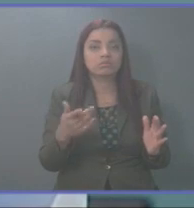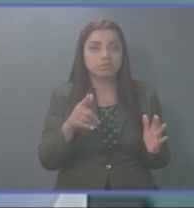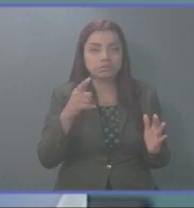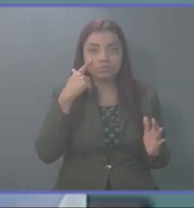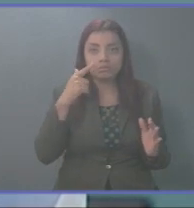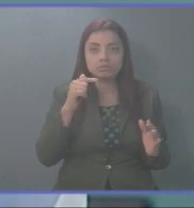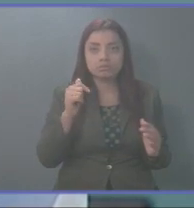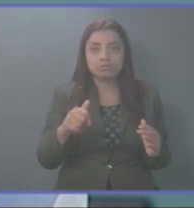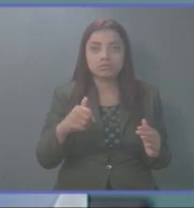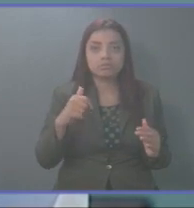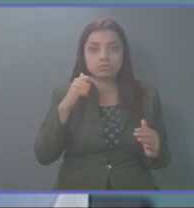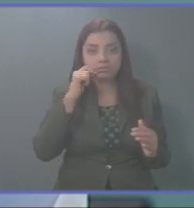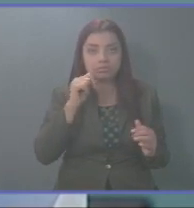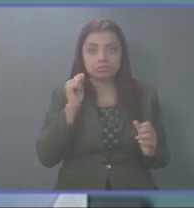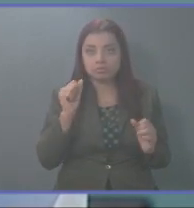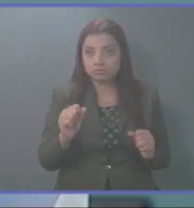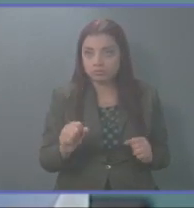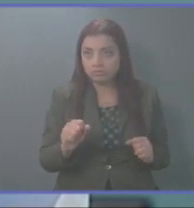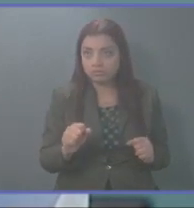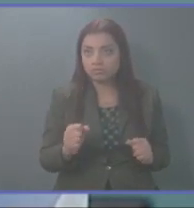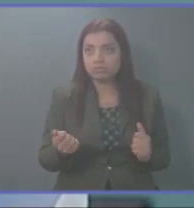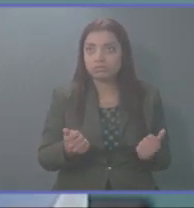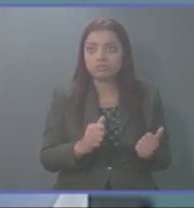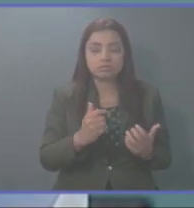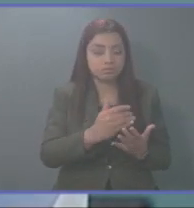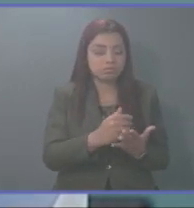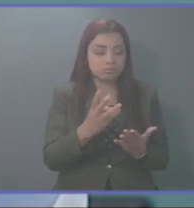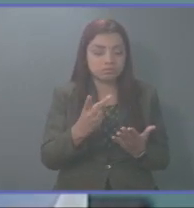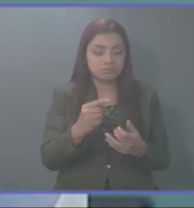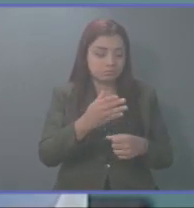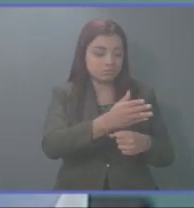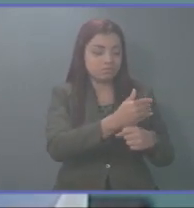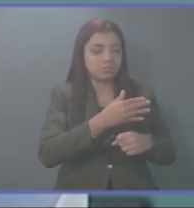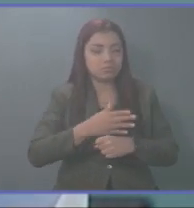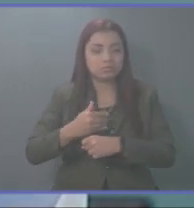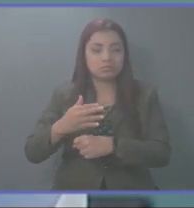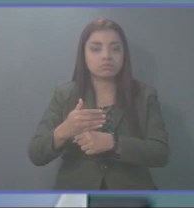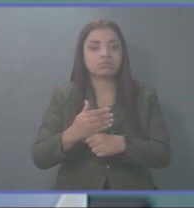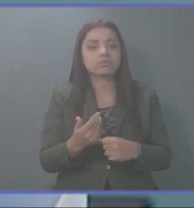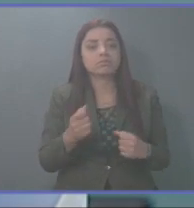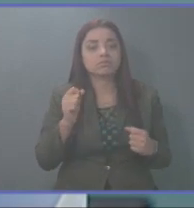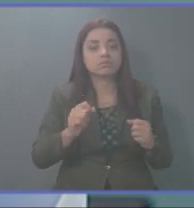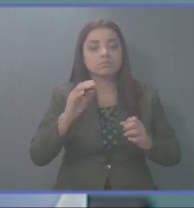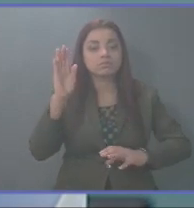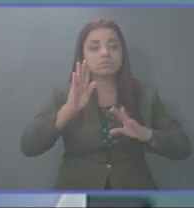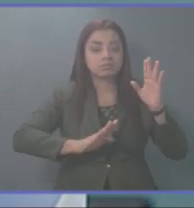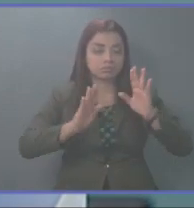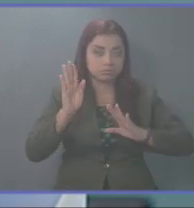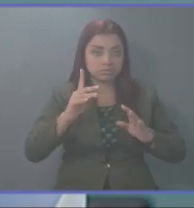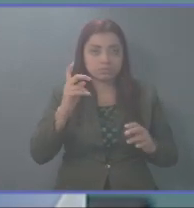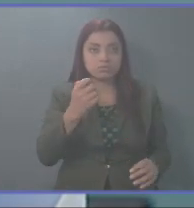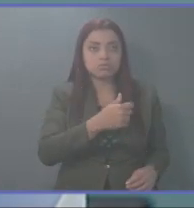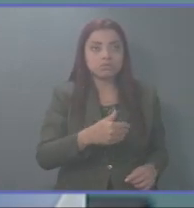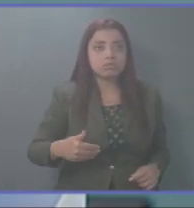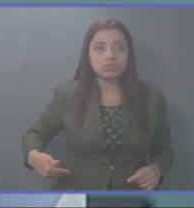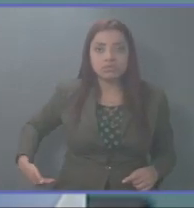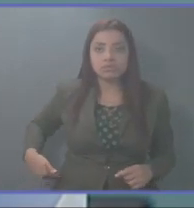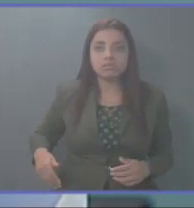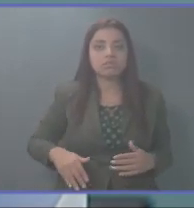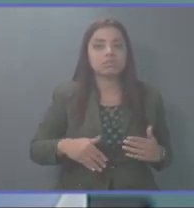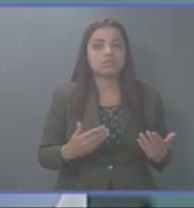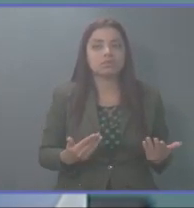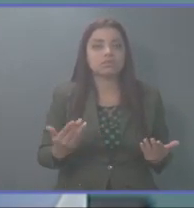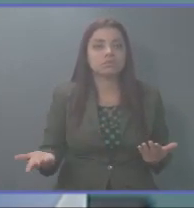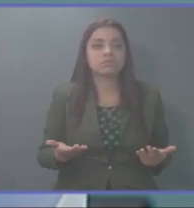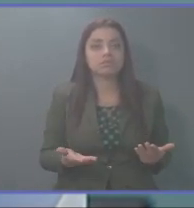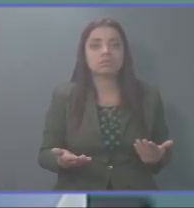copias legibles, cuyo número dependerá de la cantidad de partidos políticos y coaliciones que participen en la elección presidencial de que se trate,